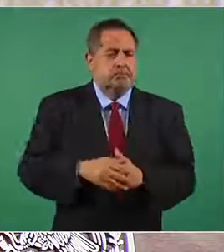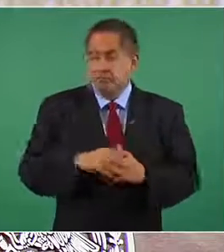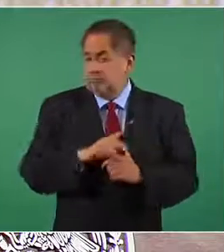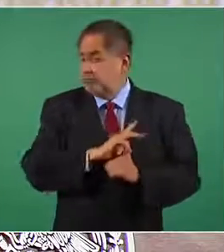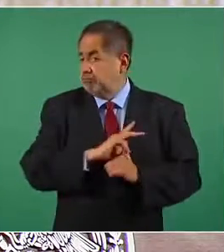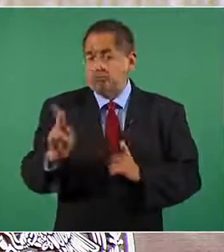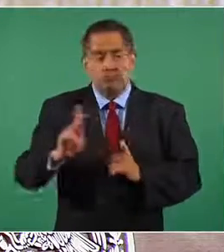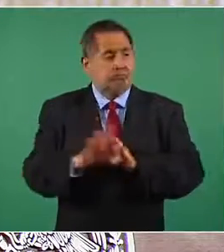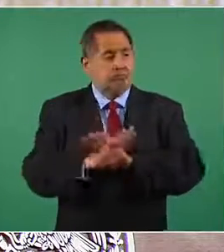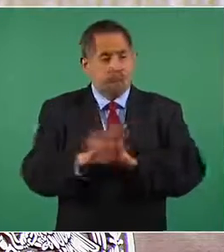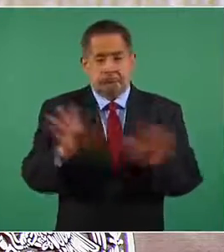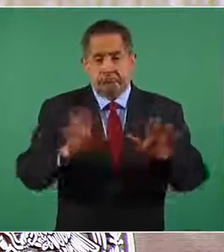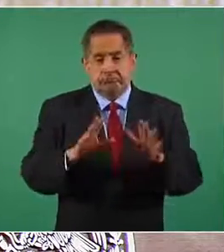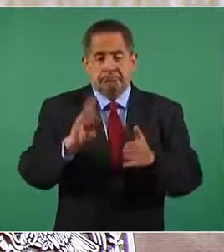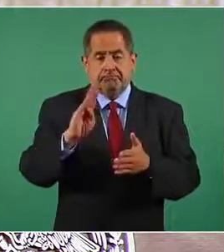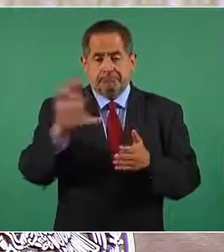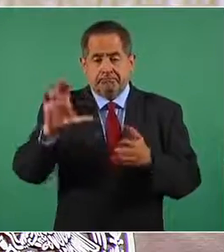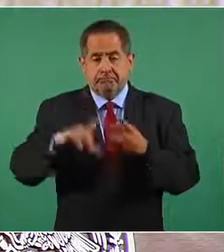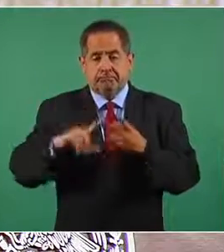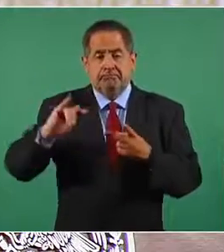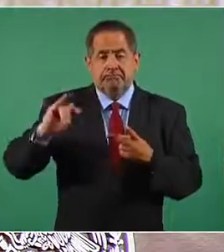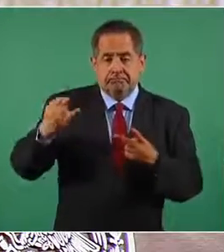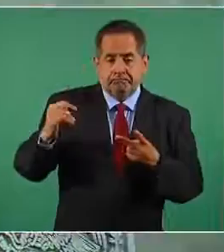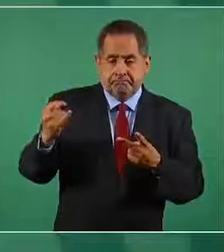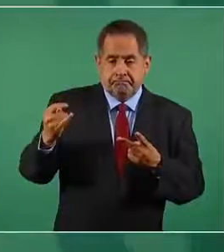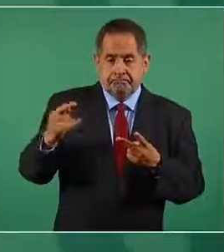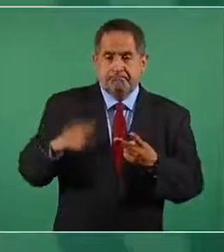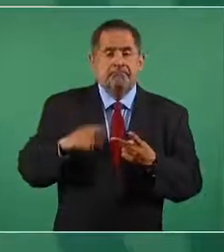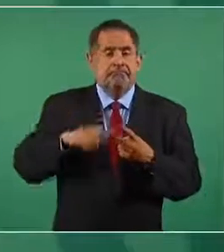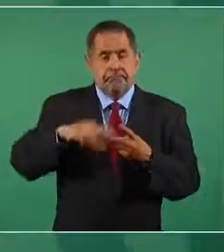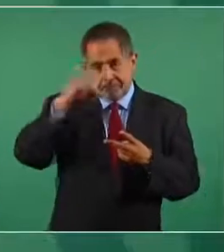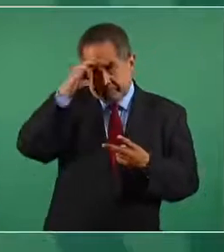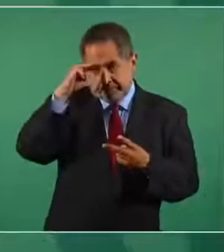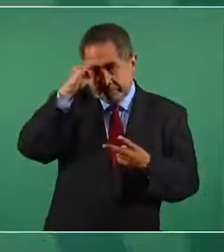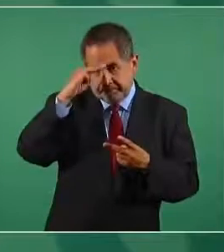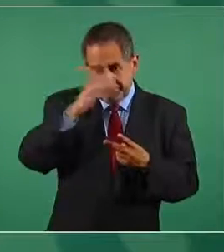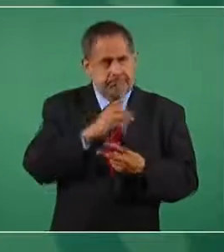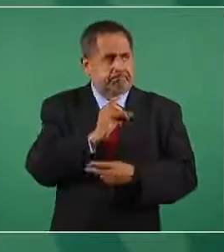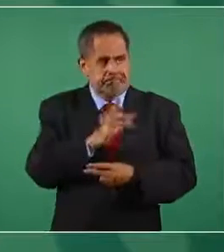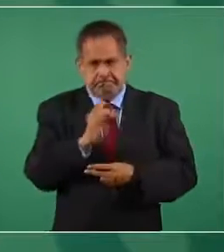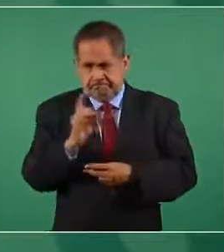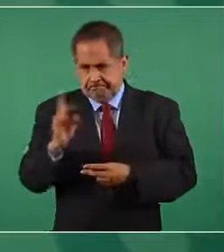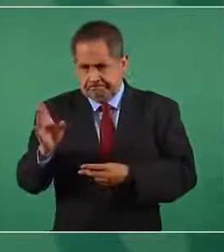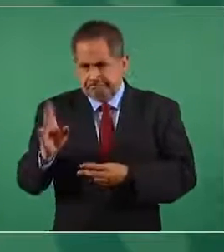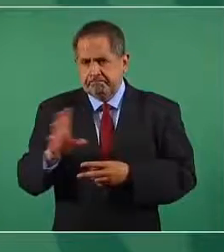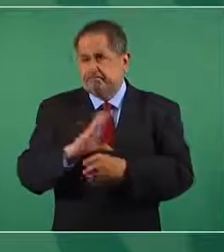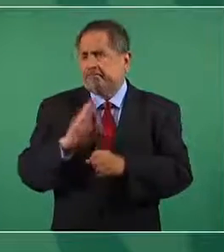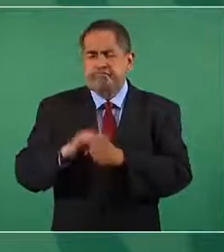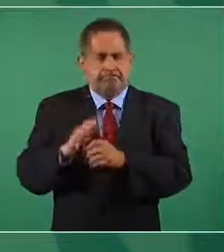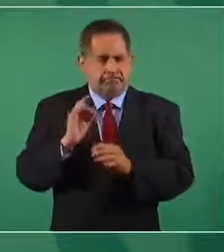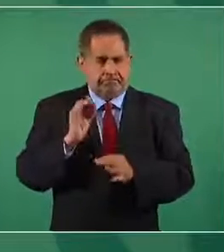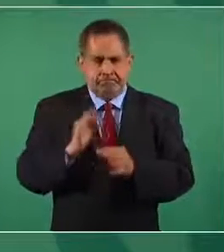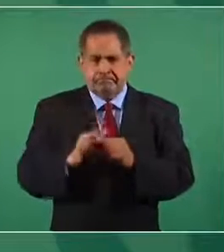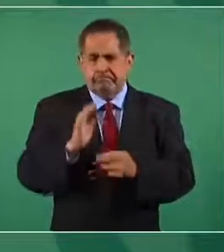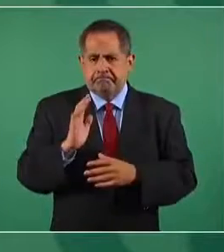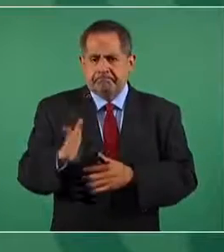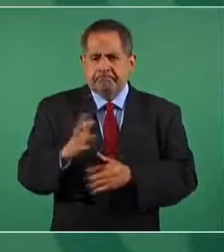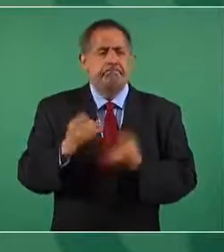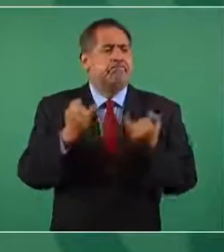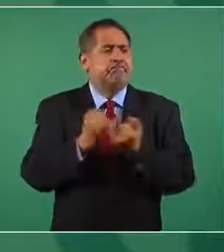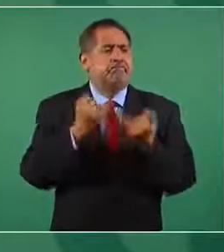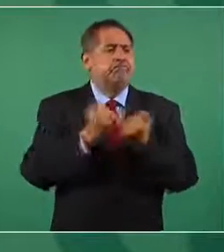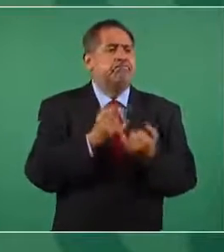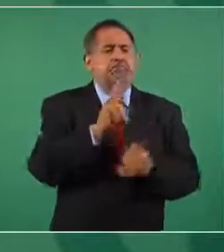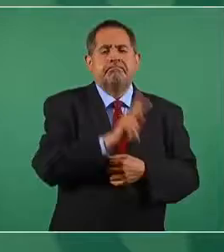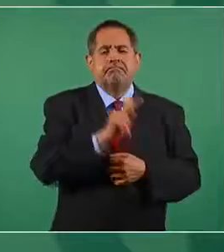en Baja California, en Tijuana, en Mexicali, igual que cómo están